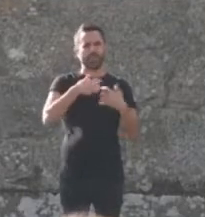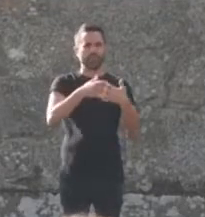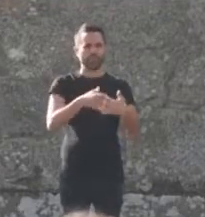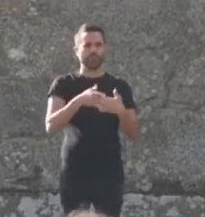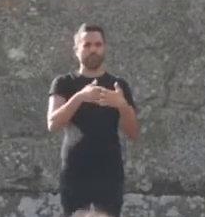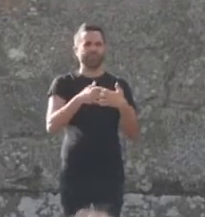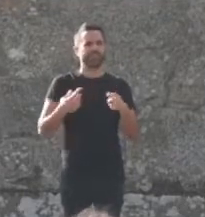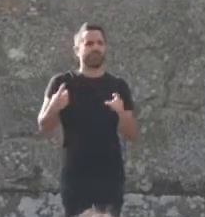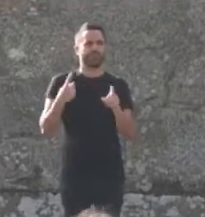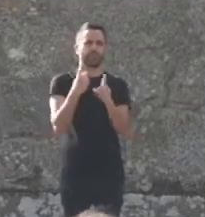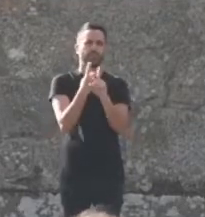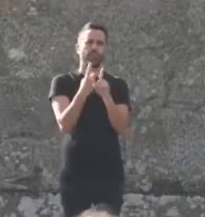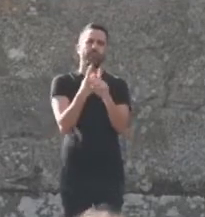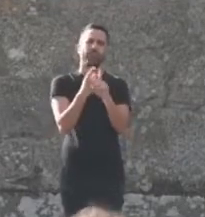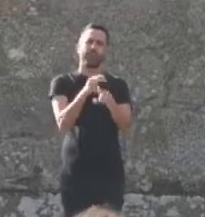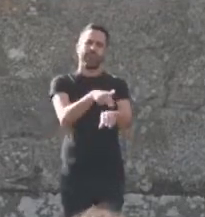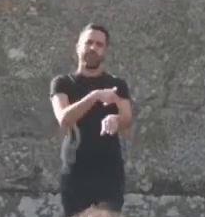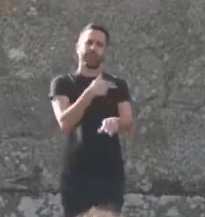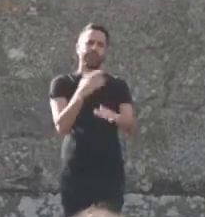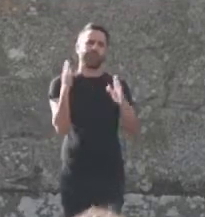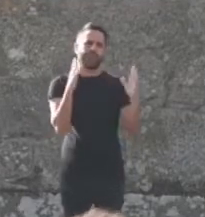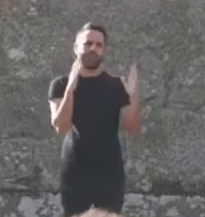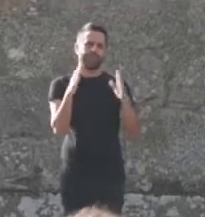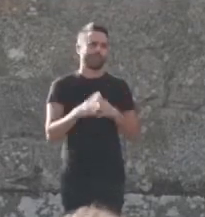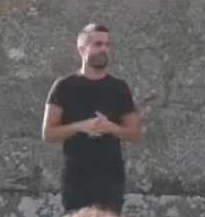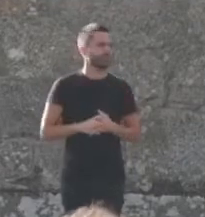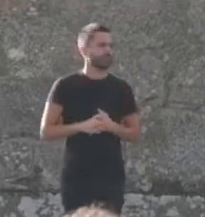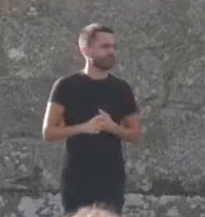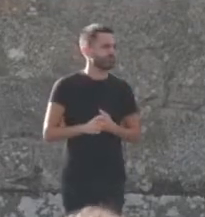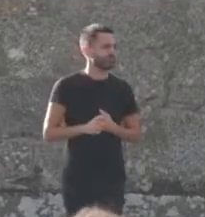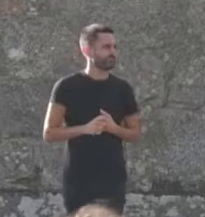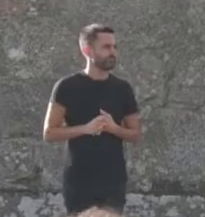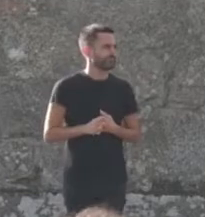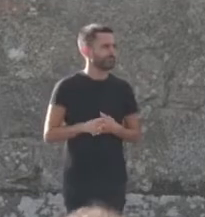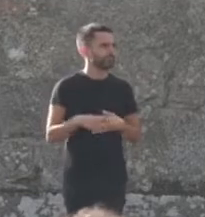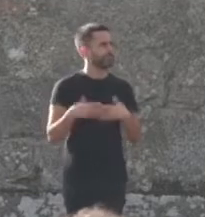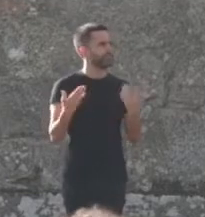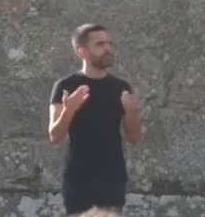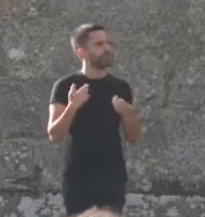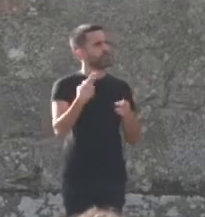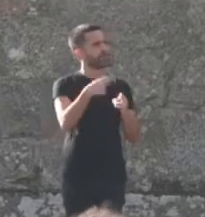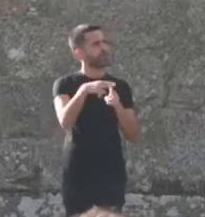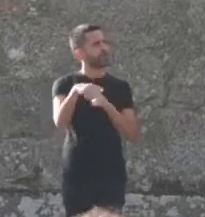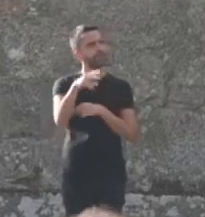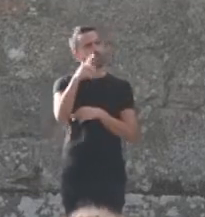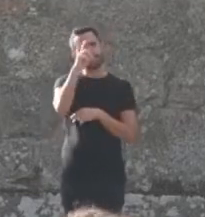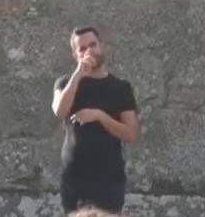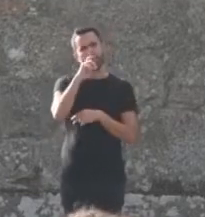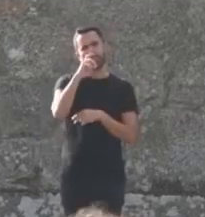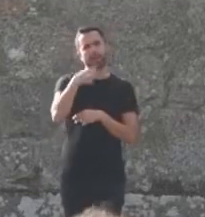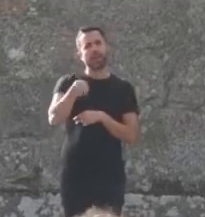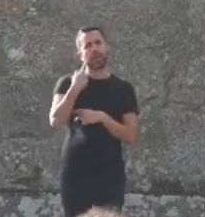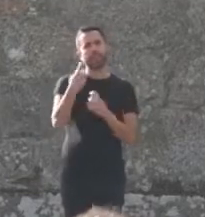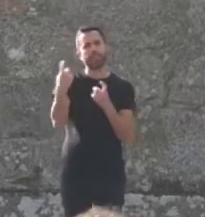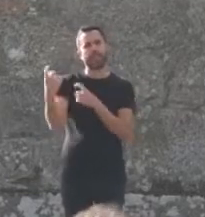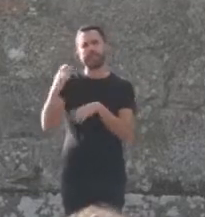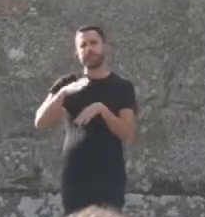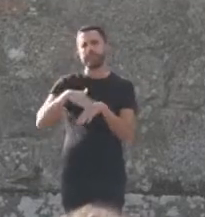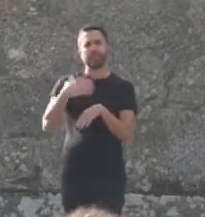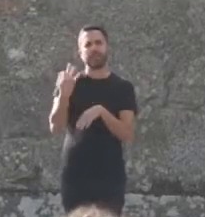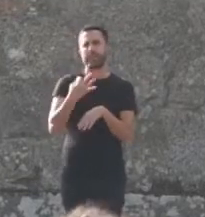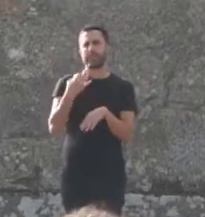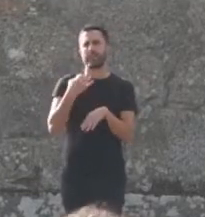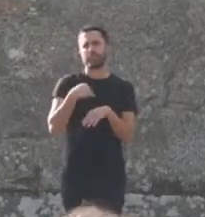franquismo. Por que son necesarias as políticas da memoria? Para que serve a memoria? A memoria ten moitas